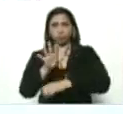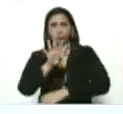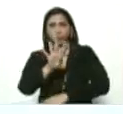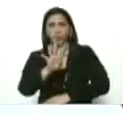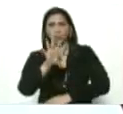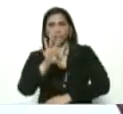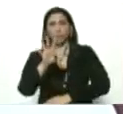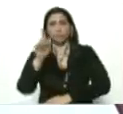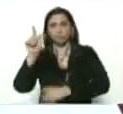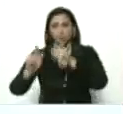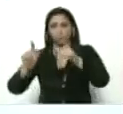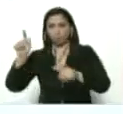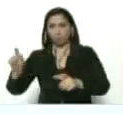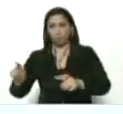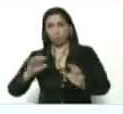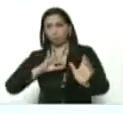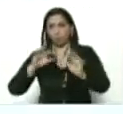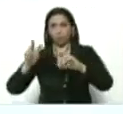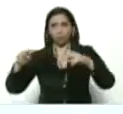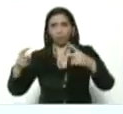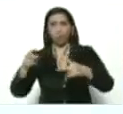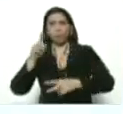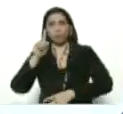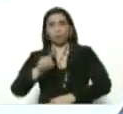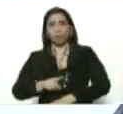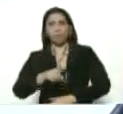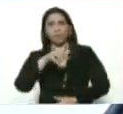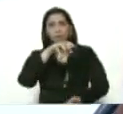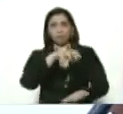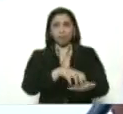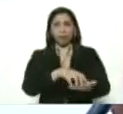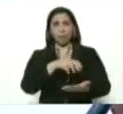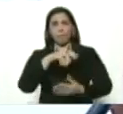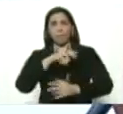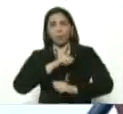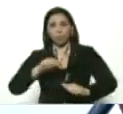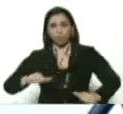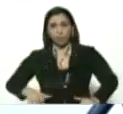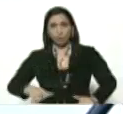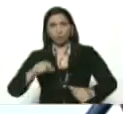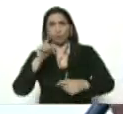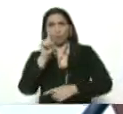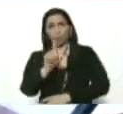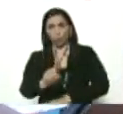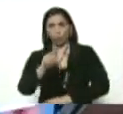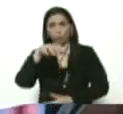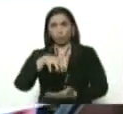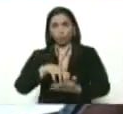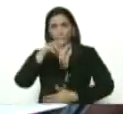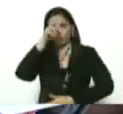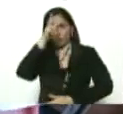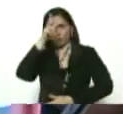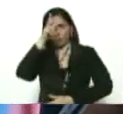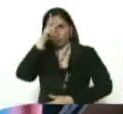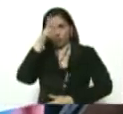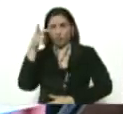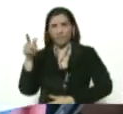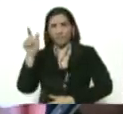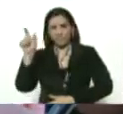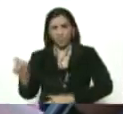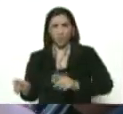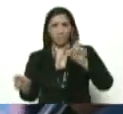compatriotas también tenemos un caso de mal estado portuguesa y un caso en el estado falcón a ambos casos